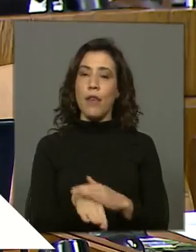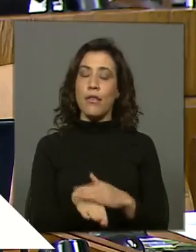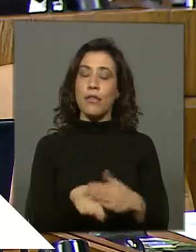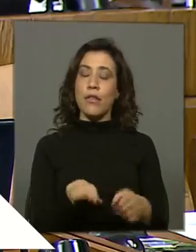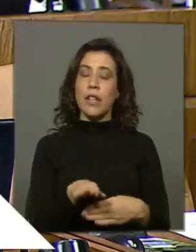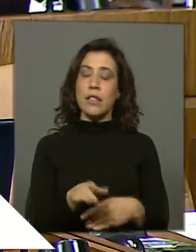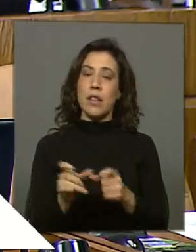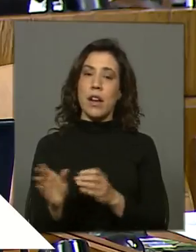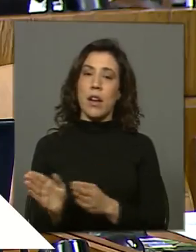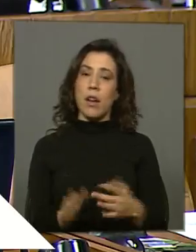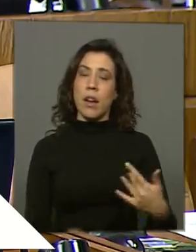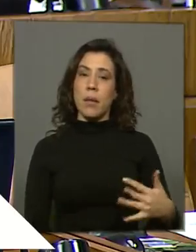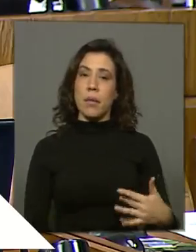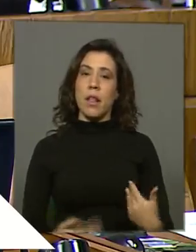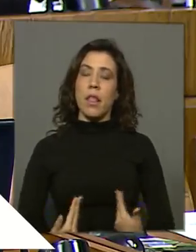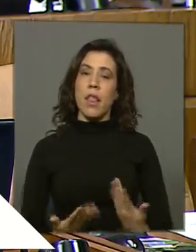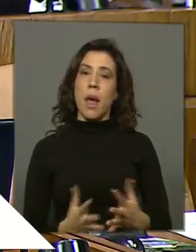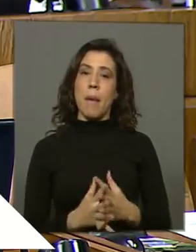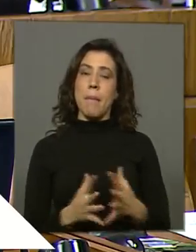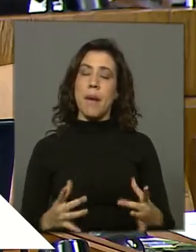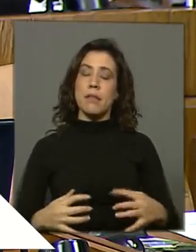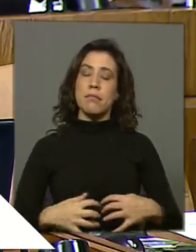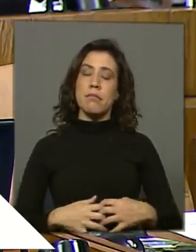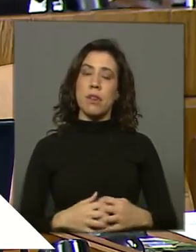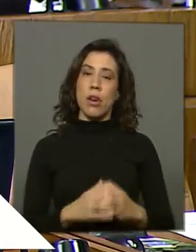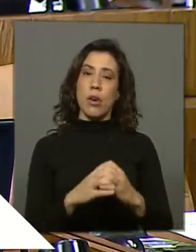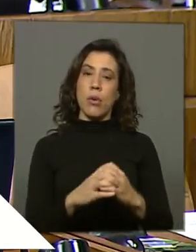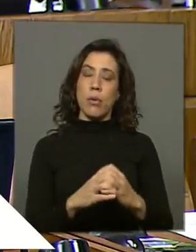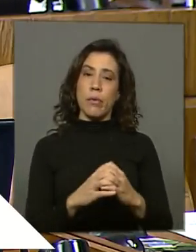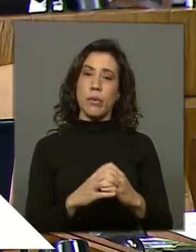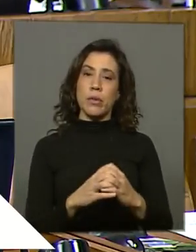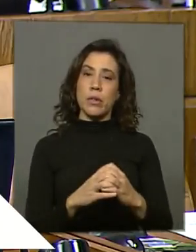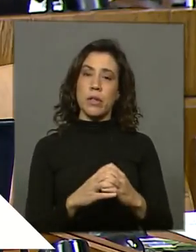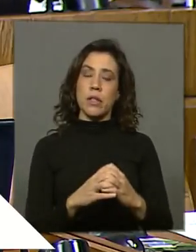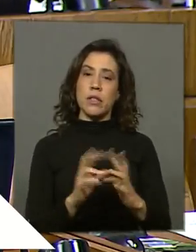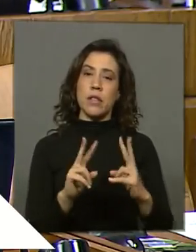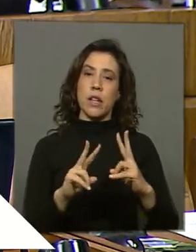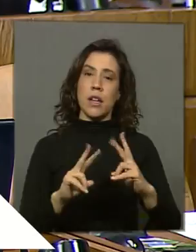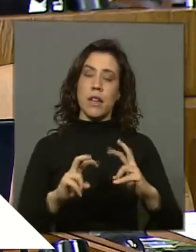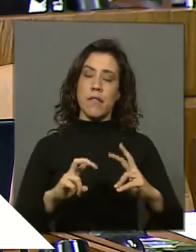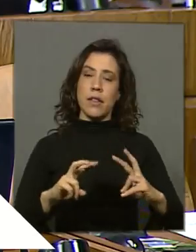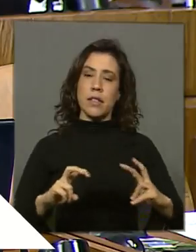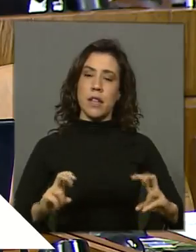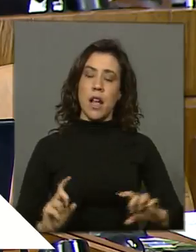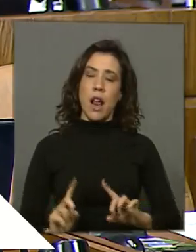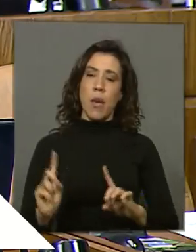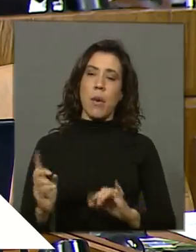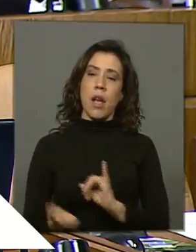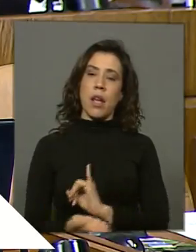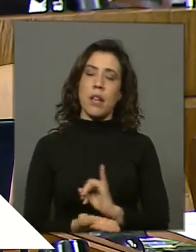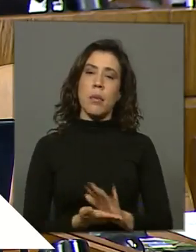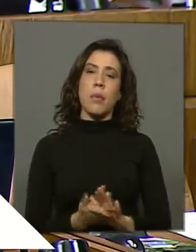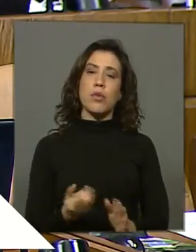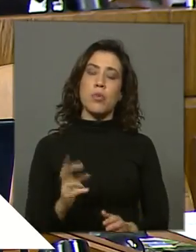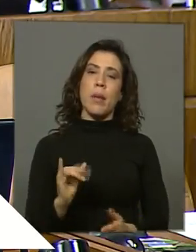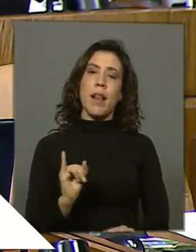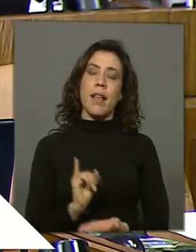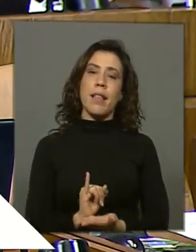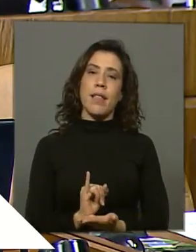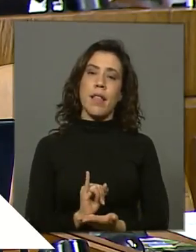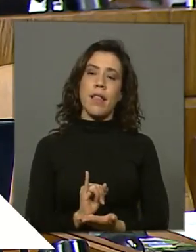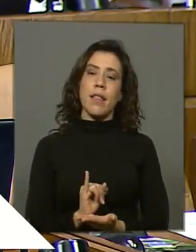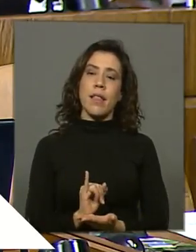regulatorio importante de dotar mayor robustez y musculatura investigativa a algunas instituciones como la superintendencia